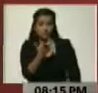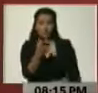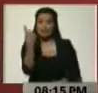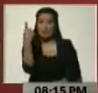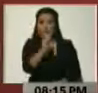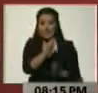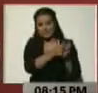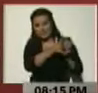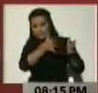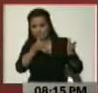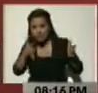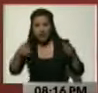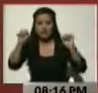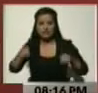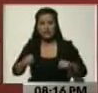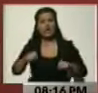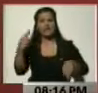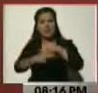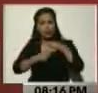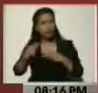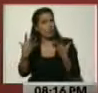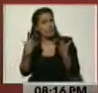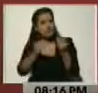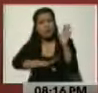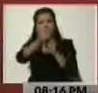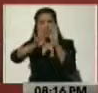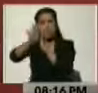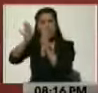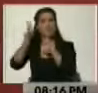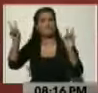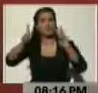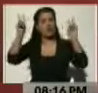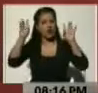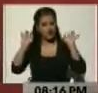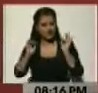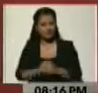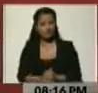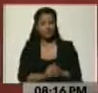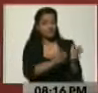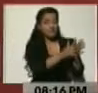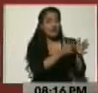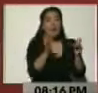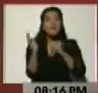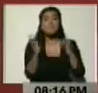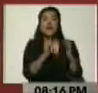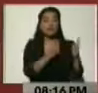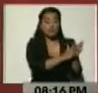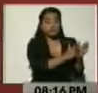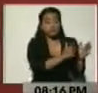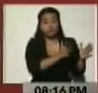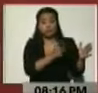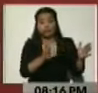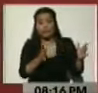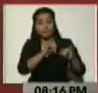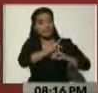revolucionario. Bueno, termina marzo, se nos va este mes, qué bueno, qué bueno.